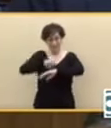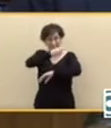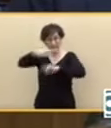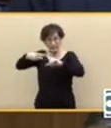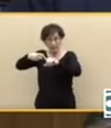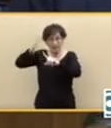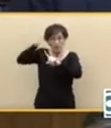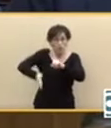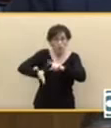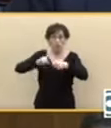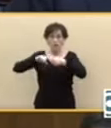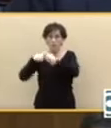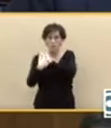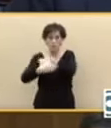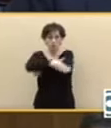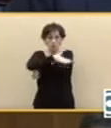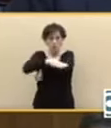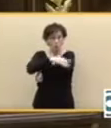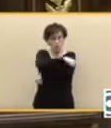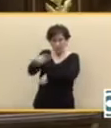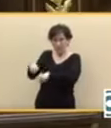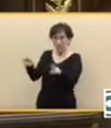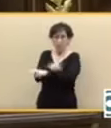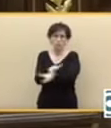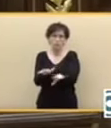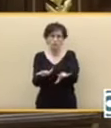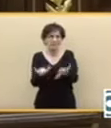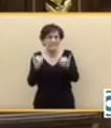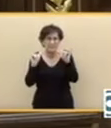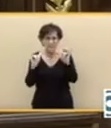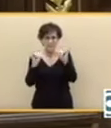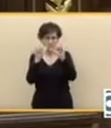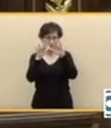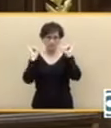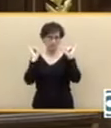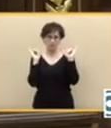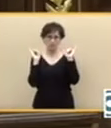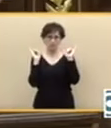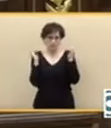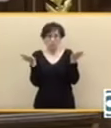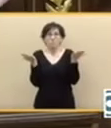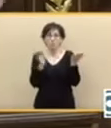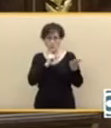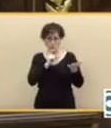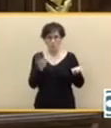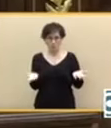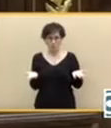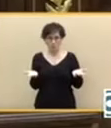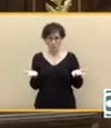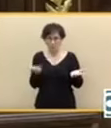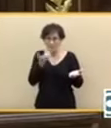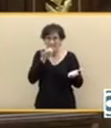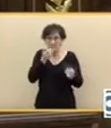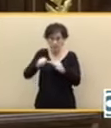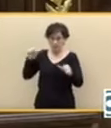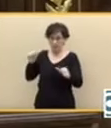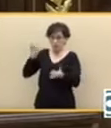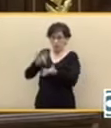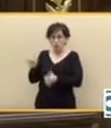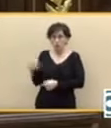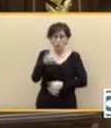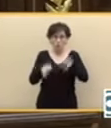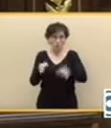Gobierno al que ustedes censuran. A ninguno. ¿Cómo iba a hacerlo, señoría, si ni siquiera fueron juzgados?